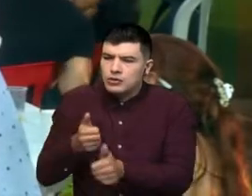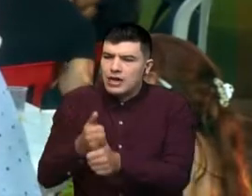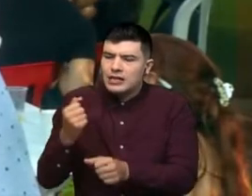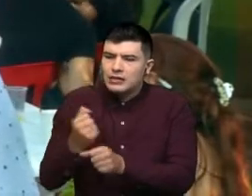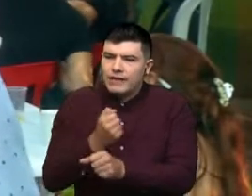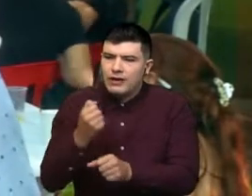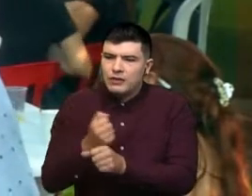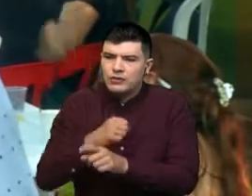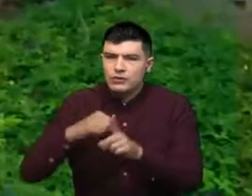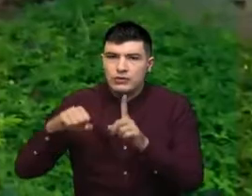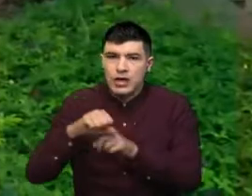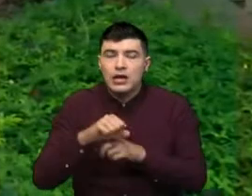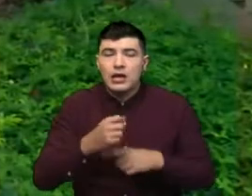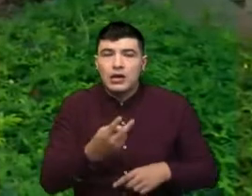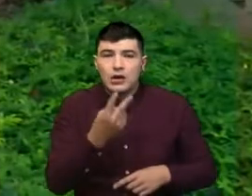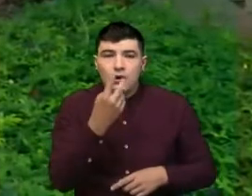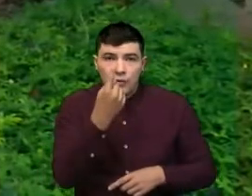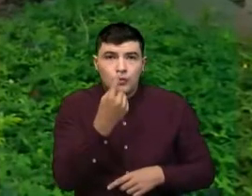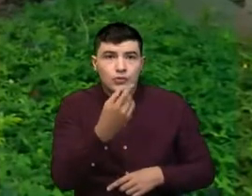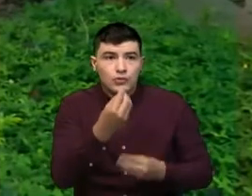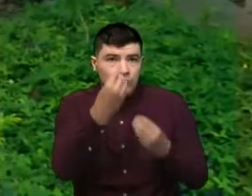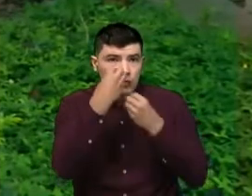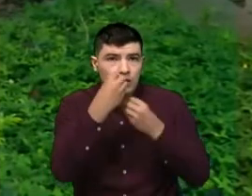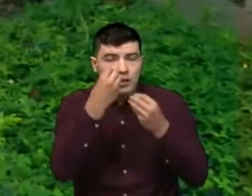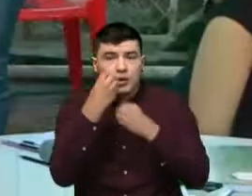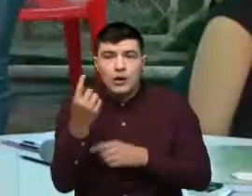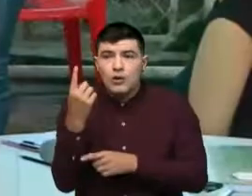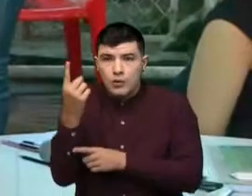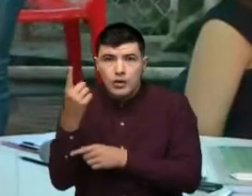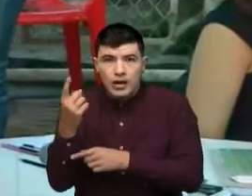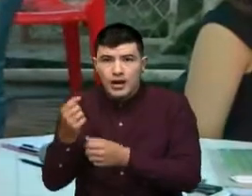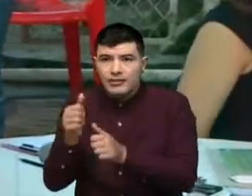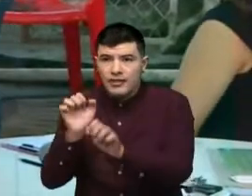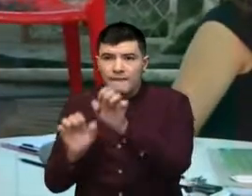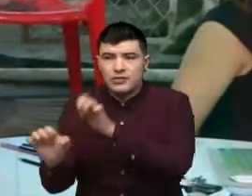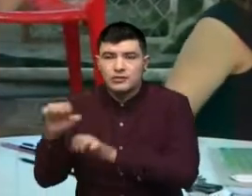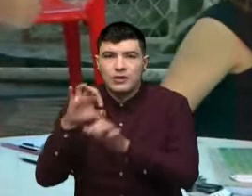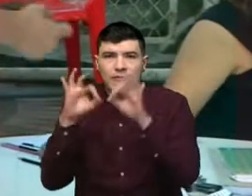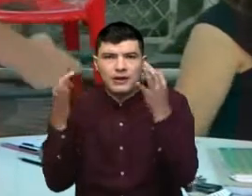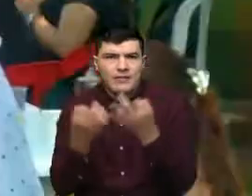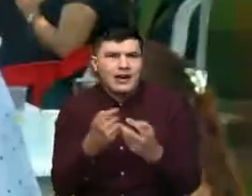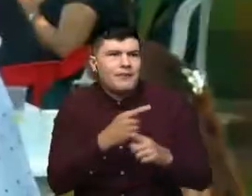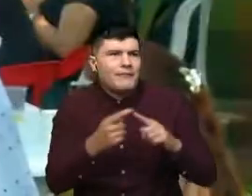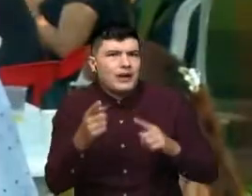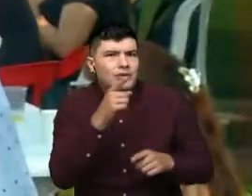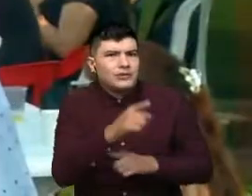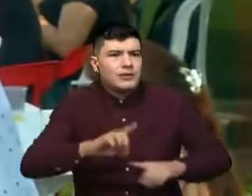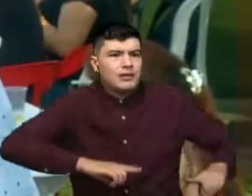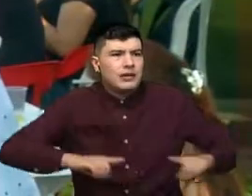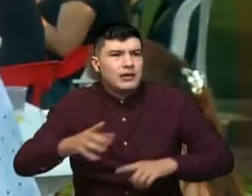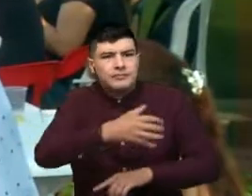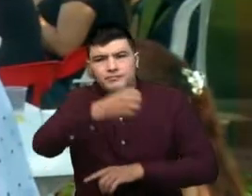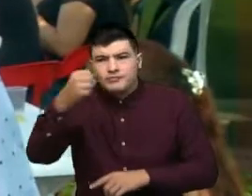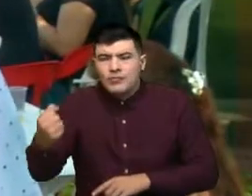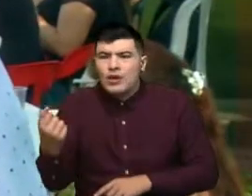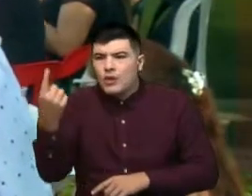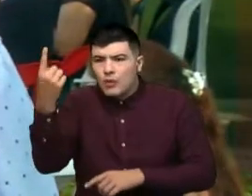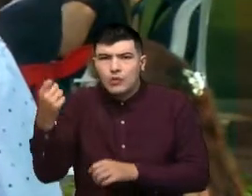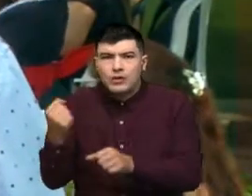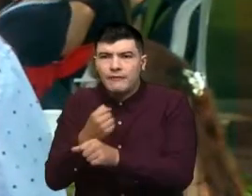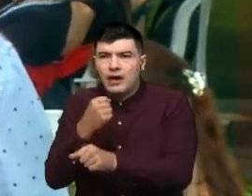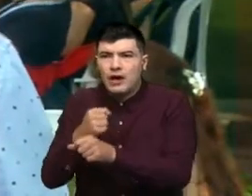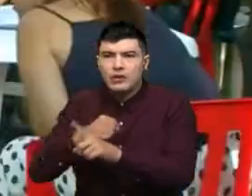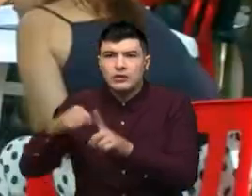y un defensor de familia pero la administración solamente pudo llegar un trabajador social y nos prestaba el otro